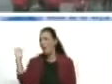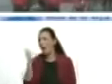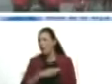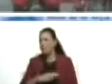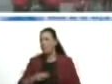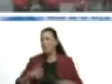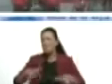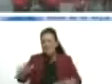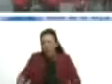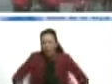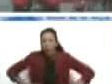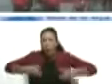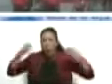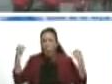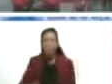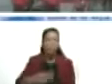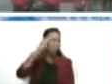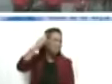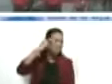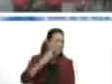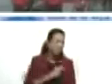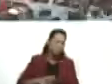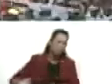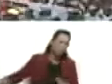¡Movilización de la furia bolivariana!